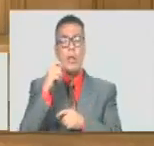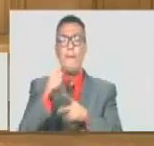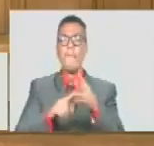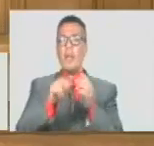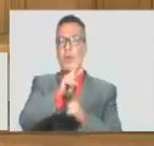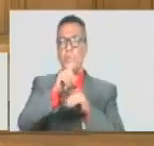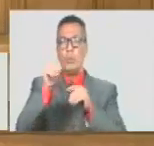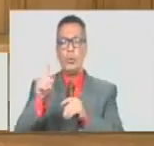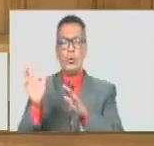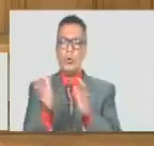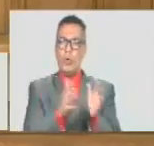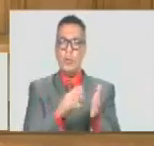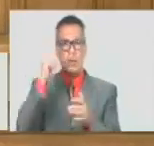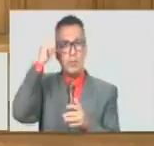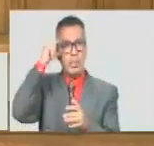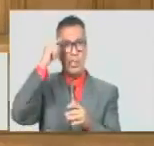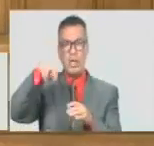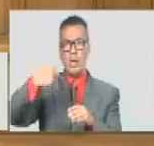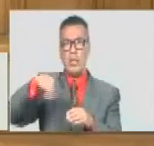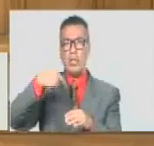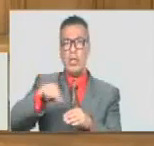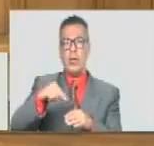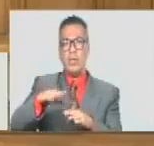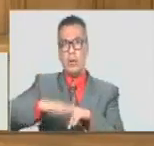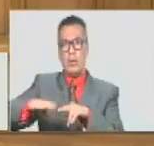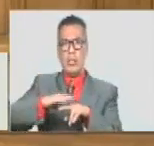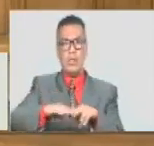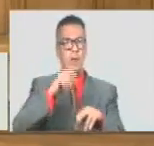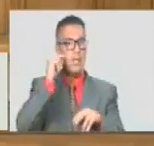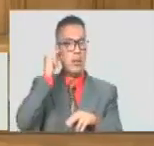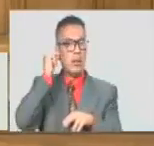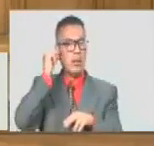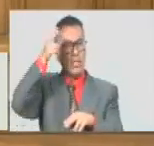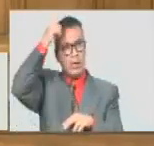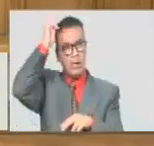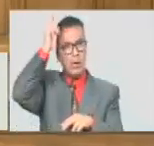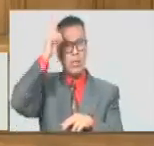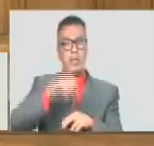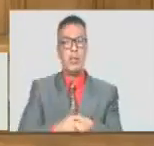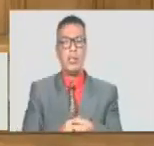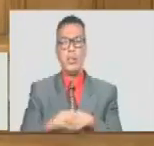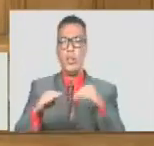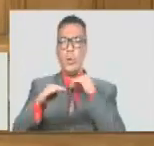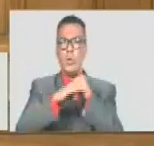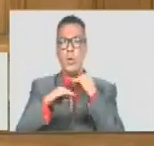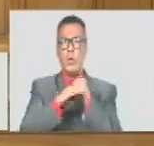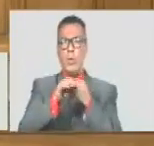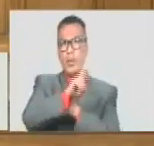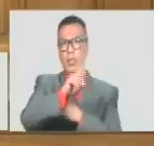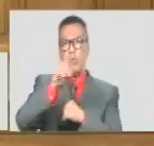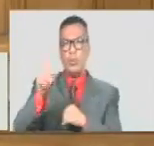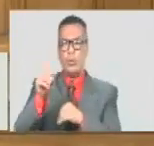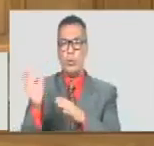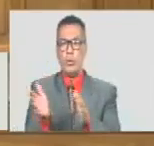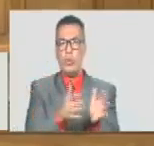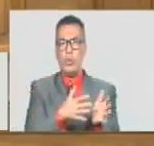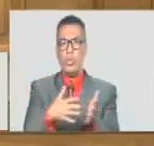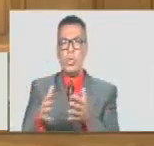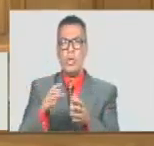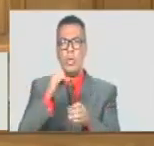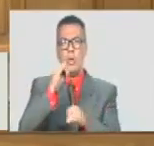marzo. También el Día Nacional del Niño y la Niña Indígena. Pero igualmente el 21 de marzo es el Día